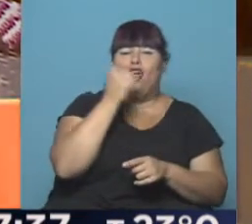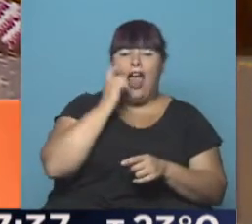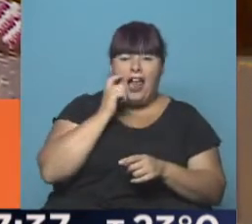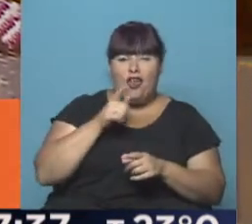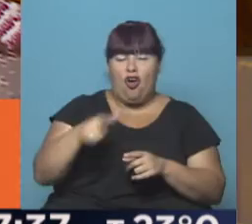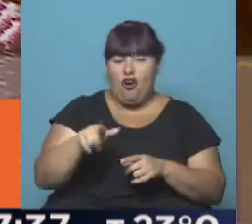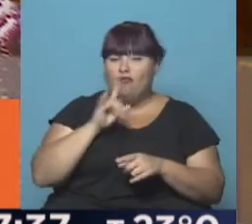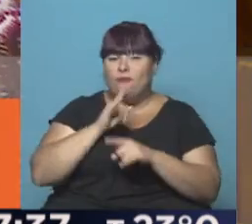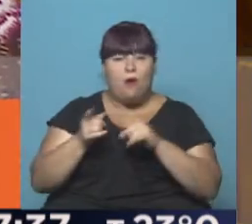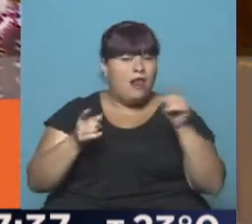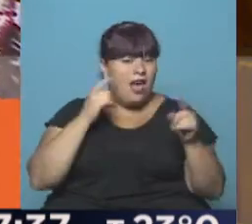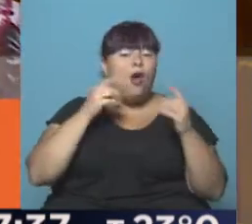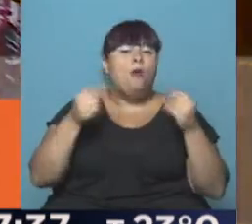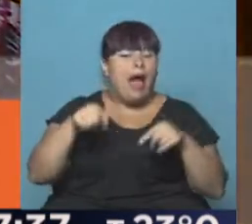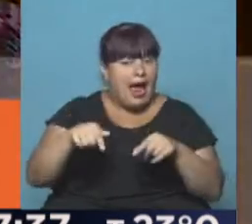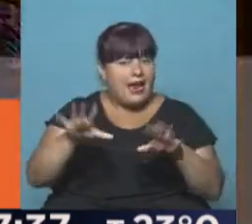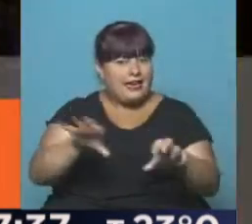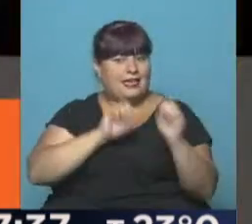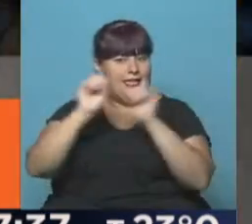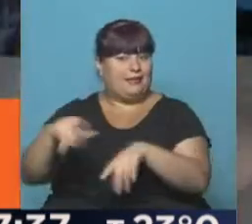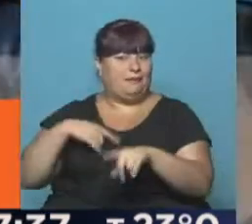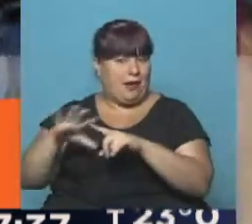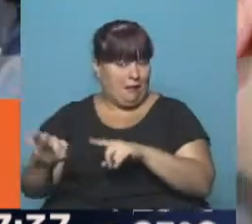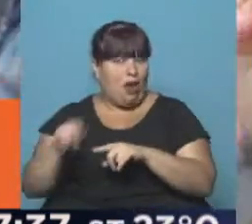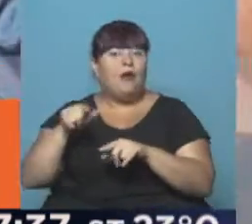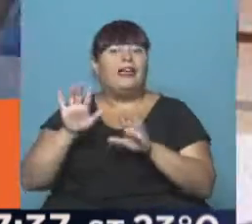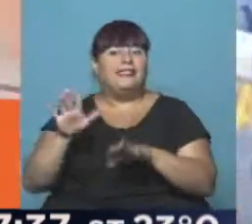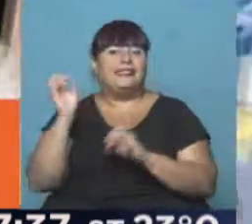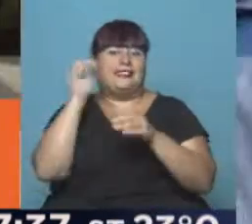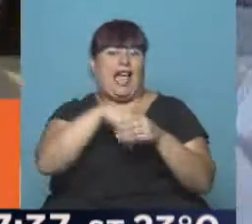el delito en Tucumán, porque ahí fue llevado mi hermano, pero